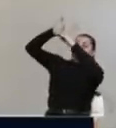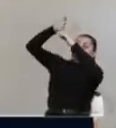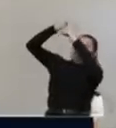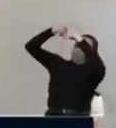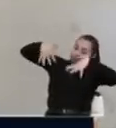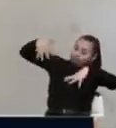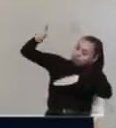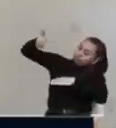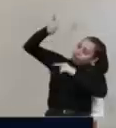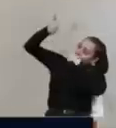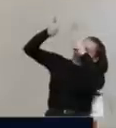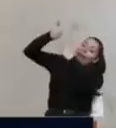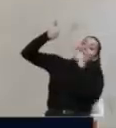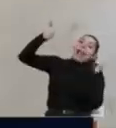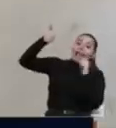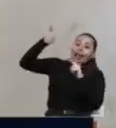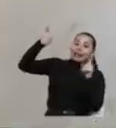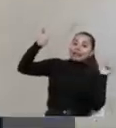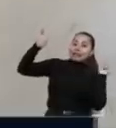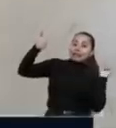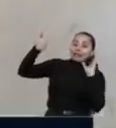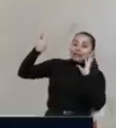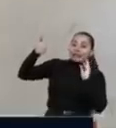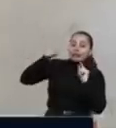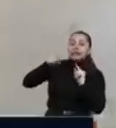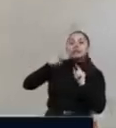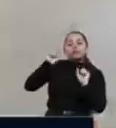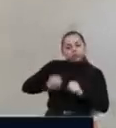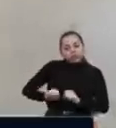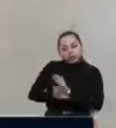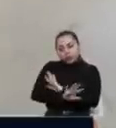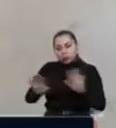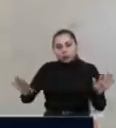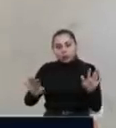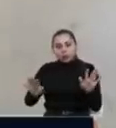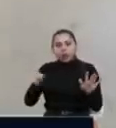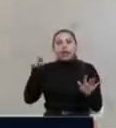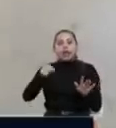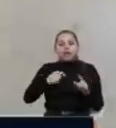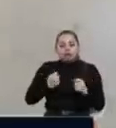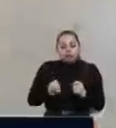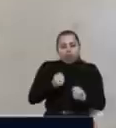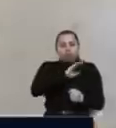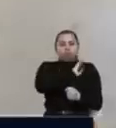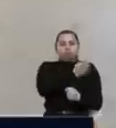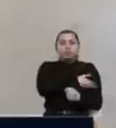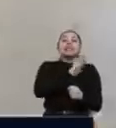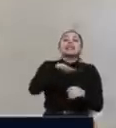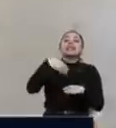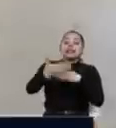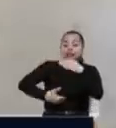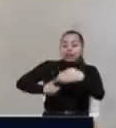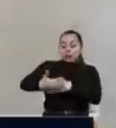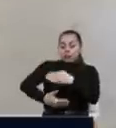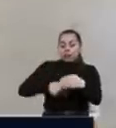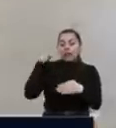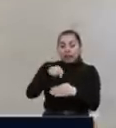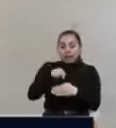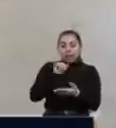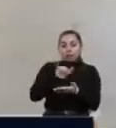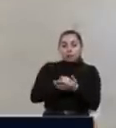experiencia que se va fortaleciendo tiene que permitir después que en esos